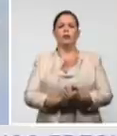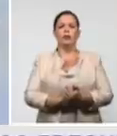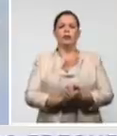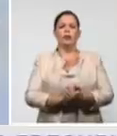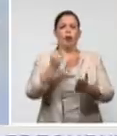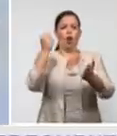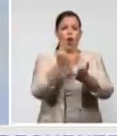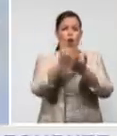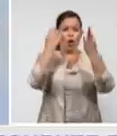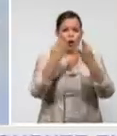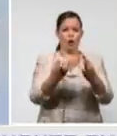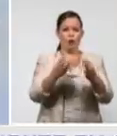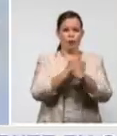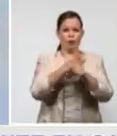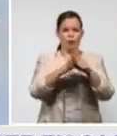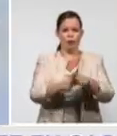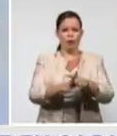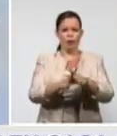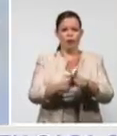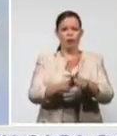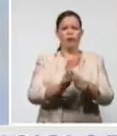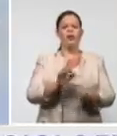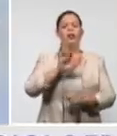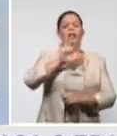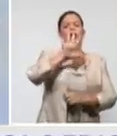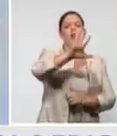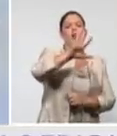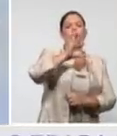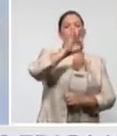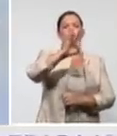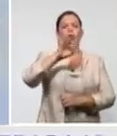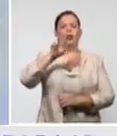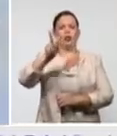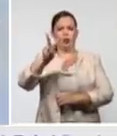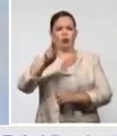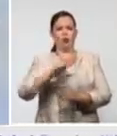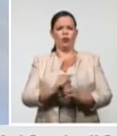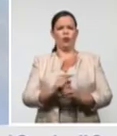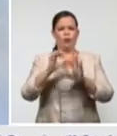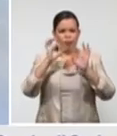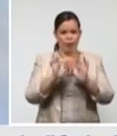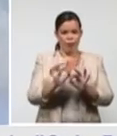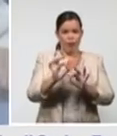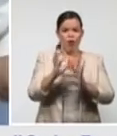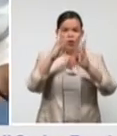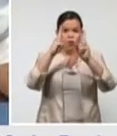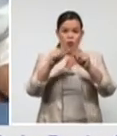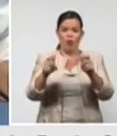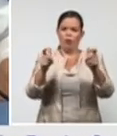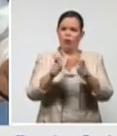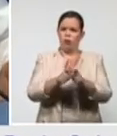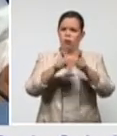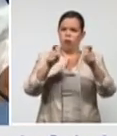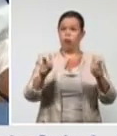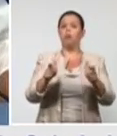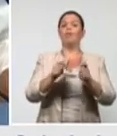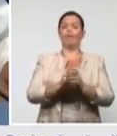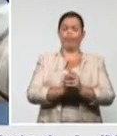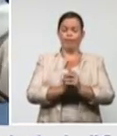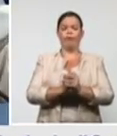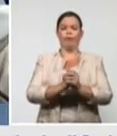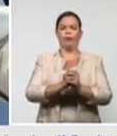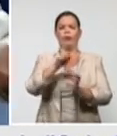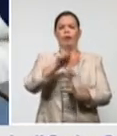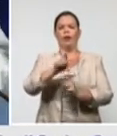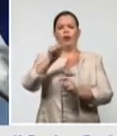confirmados activos 582. Sigue siendo una cifra alta de casos activos